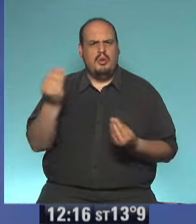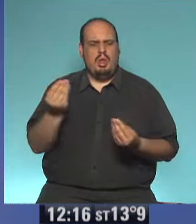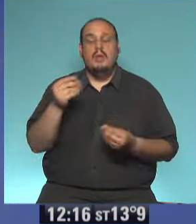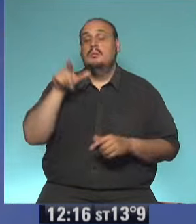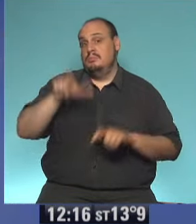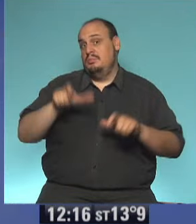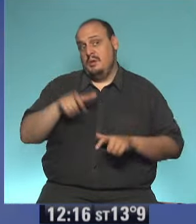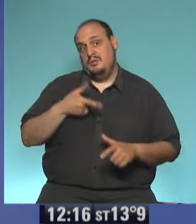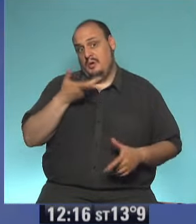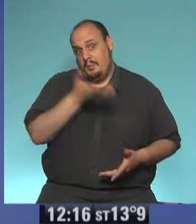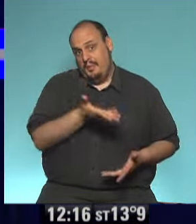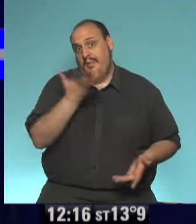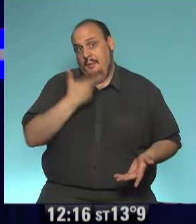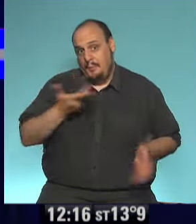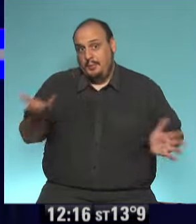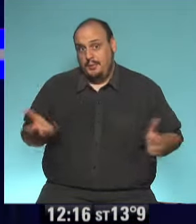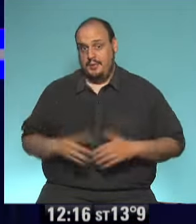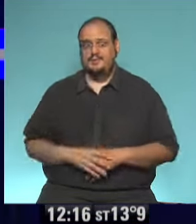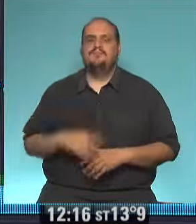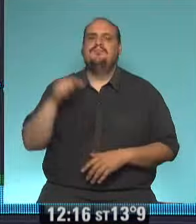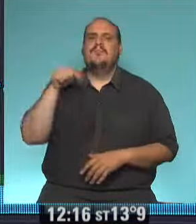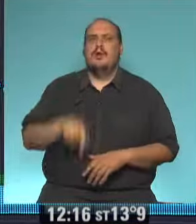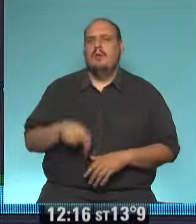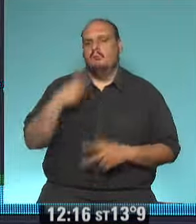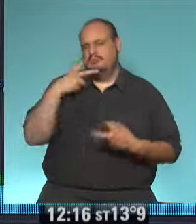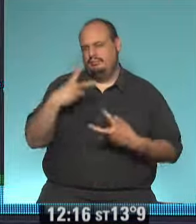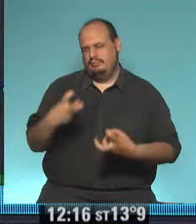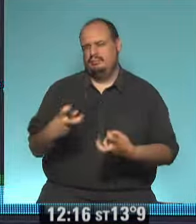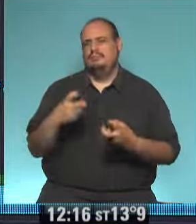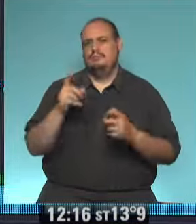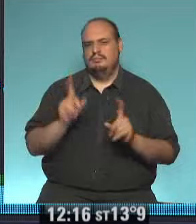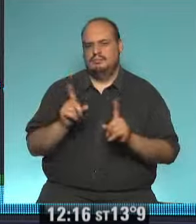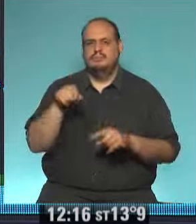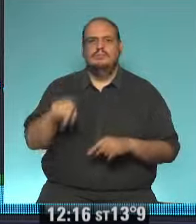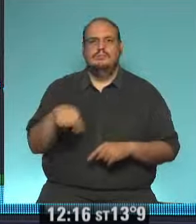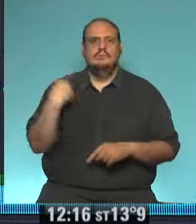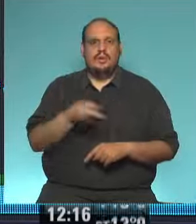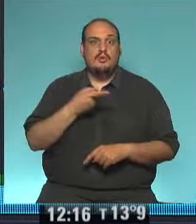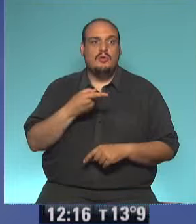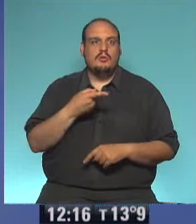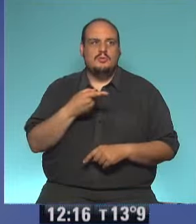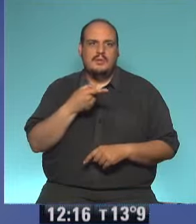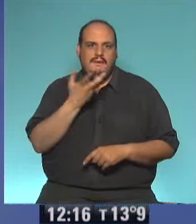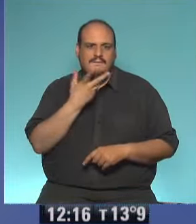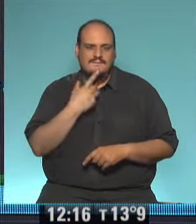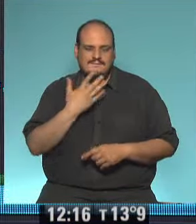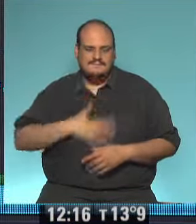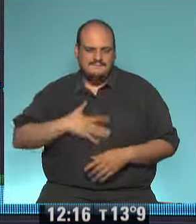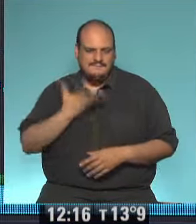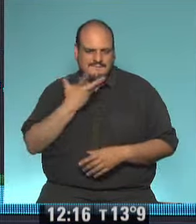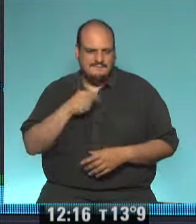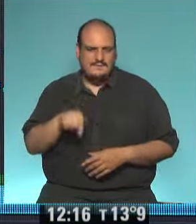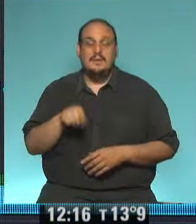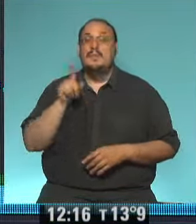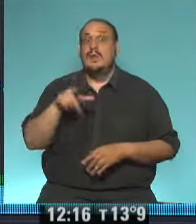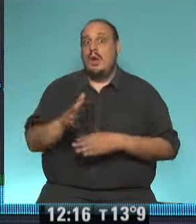lo pide, lo necesita, lo pide, ¿no? Bueno, hoy vamos a averiguar un montón de cosas. Vamos a seguir acá dándonos gustos con el helado. Sí. Pero antes tenemos que recordar nuestras